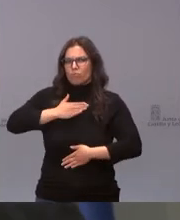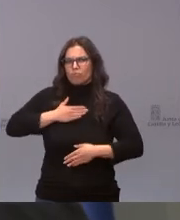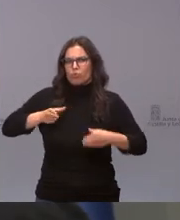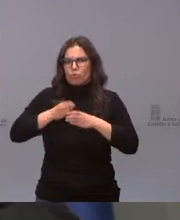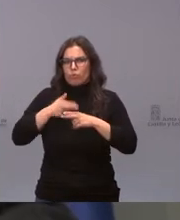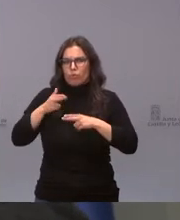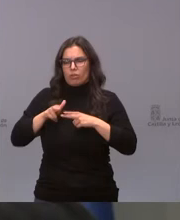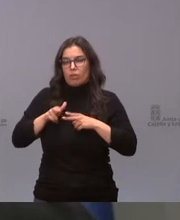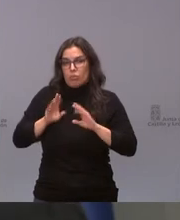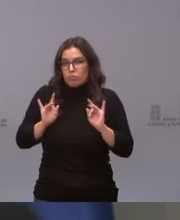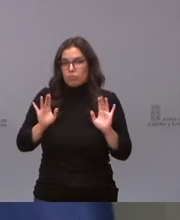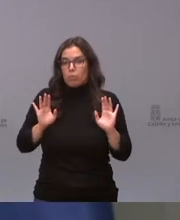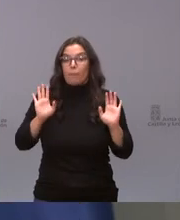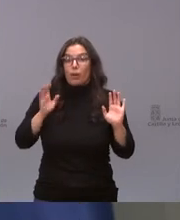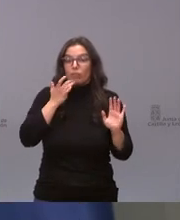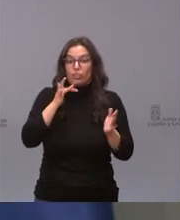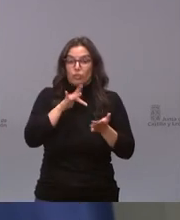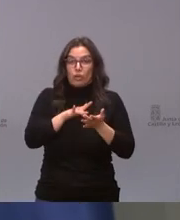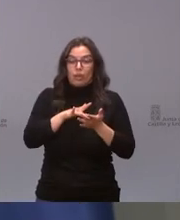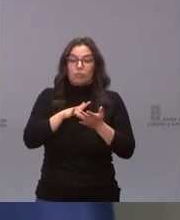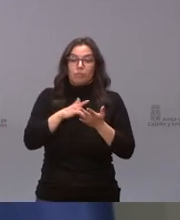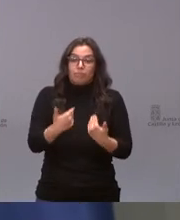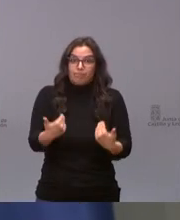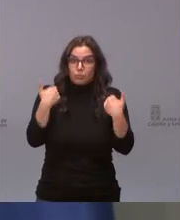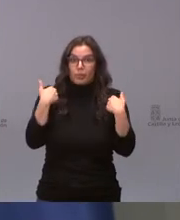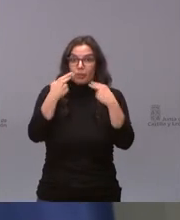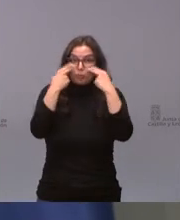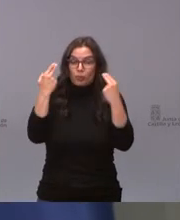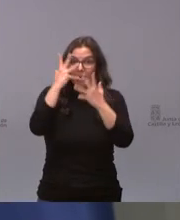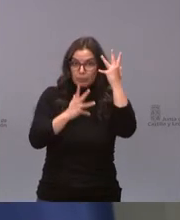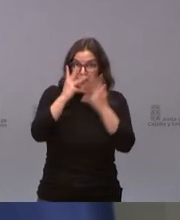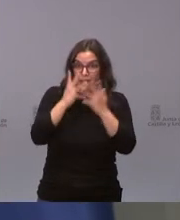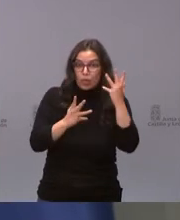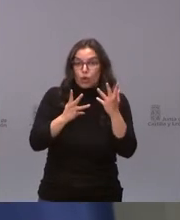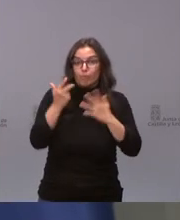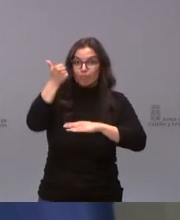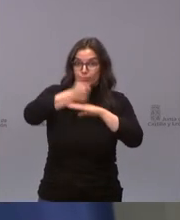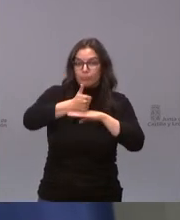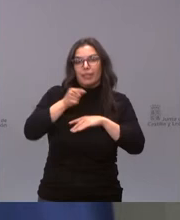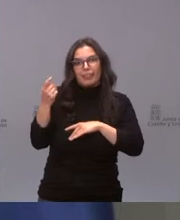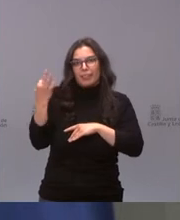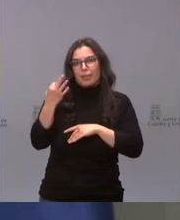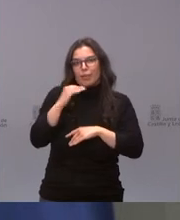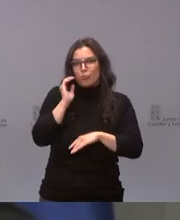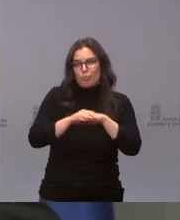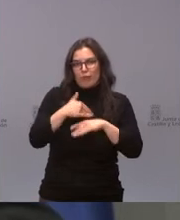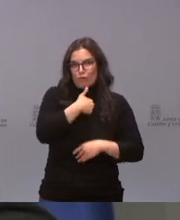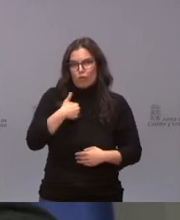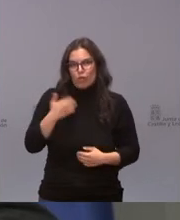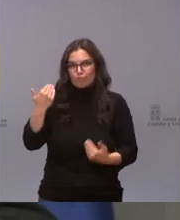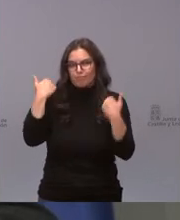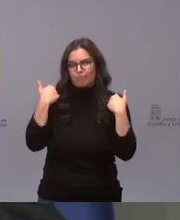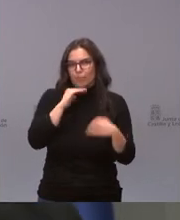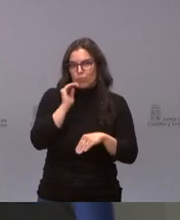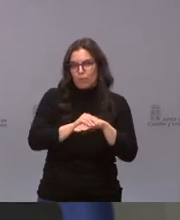ocupa un puesto en la administración tiene que atender a sus labores. Y sus